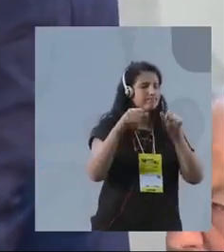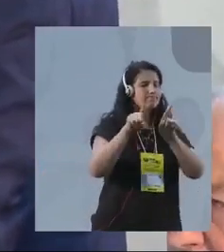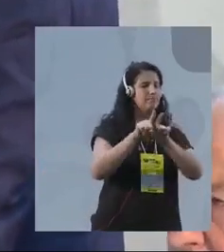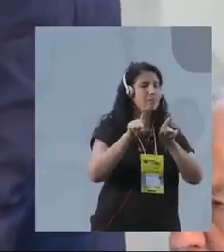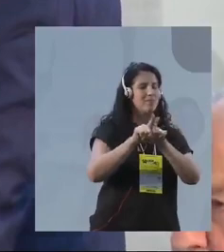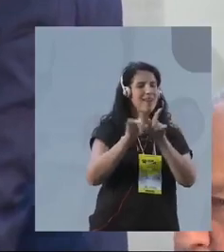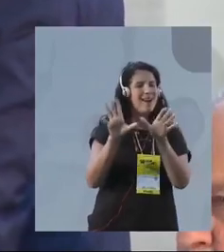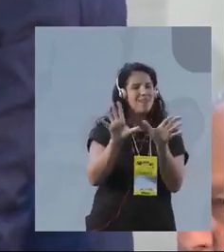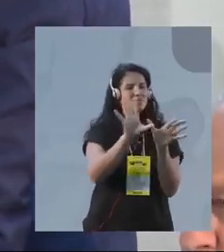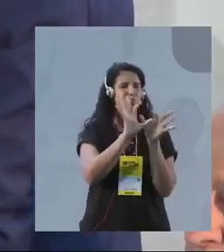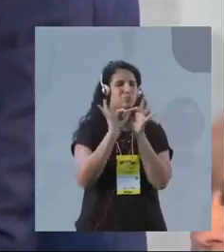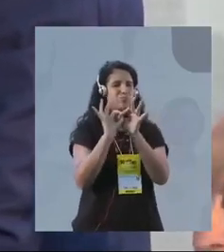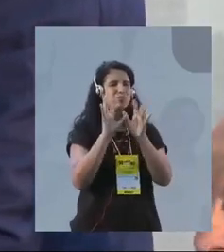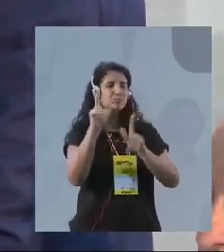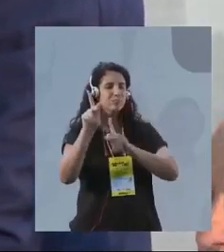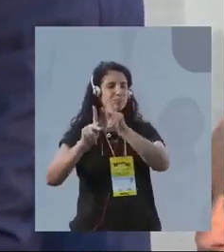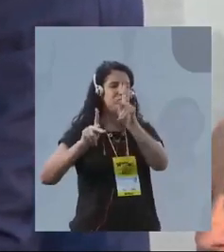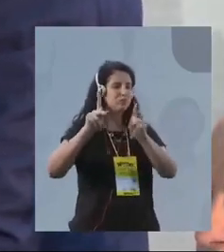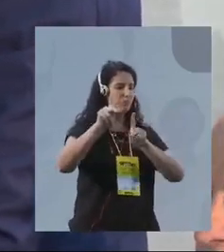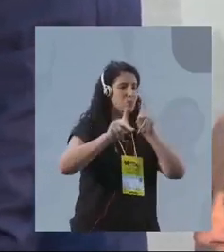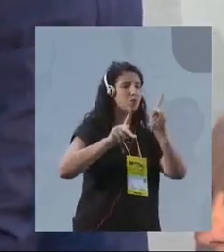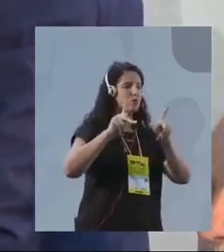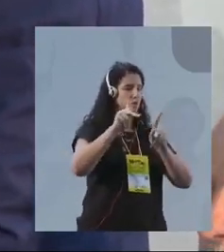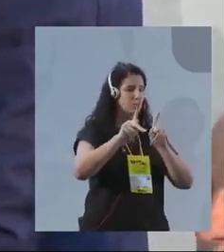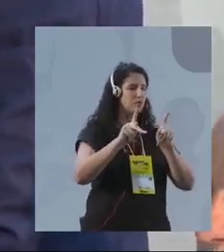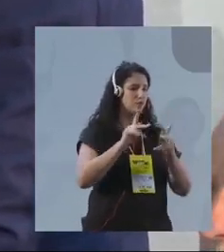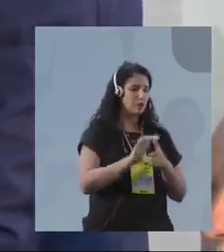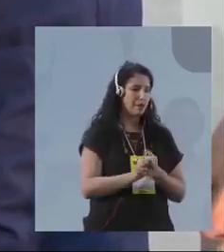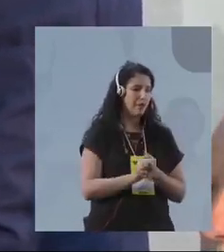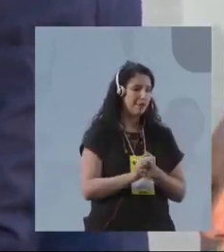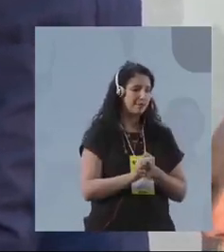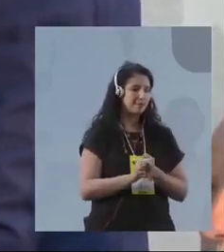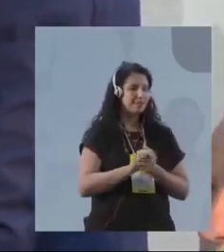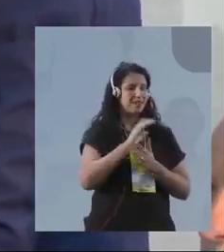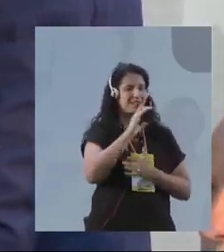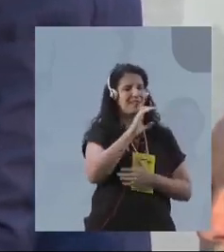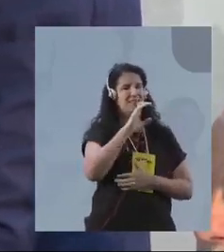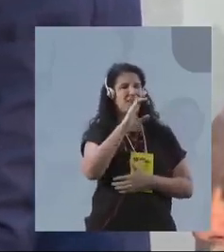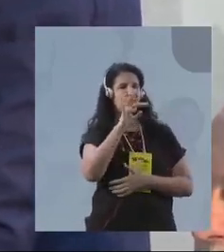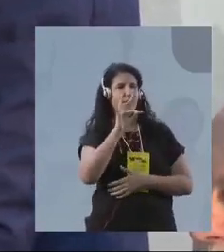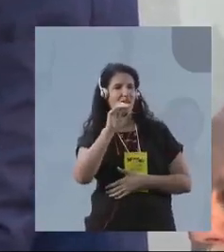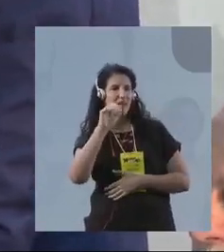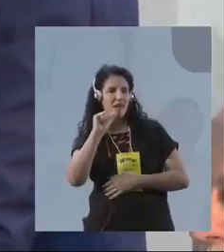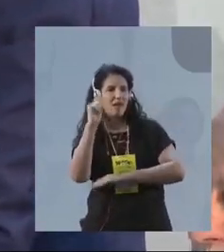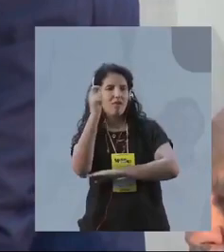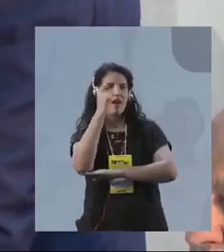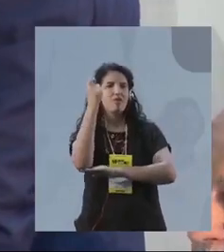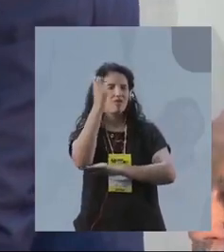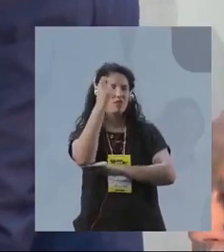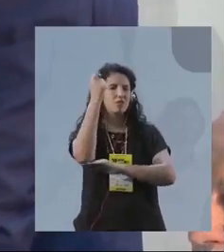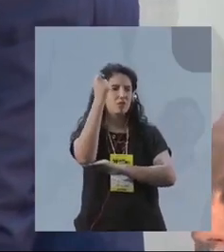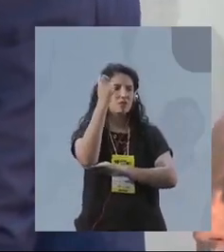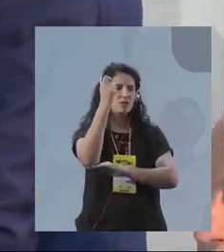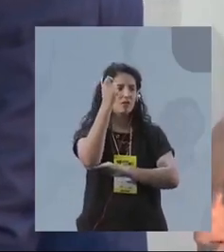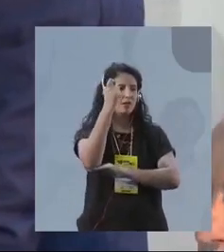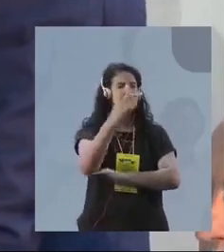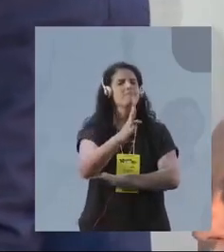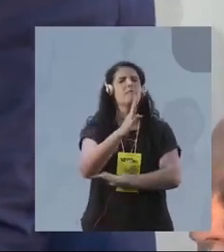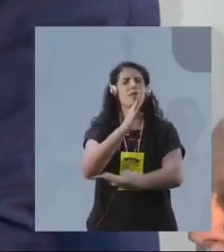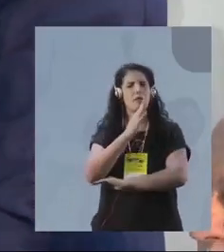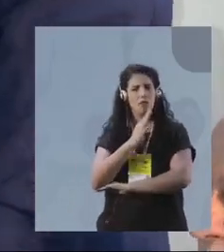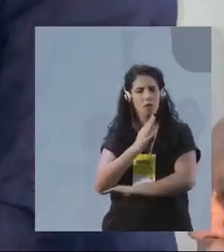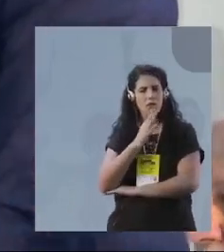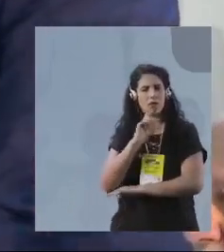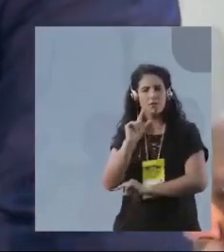pueblos. La CTA Autónoma de Argentina se reconoce